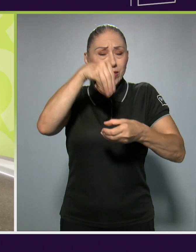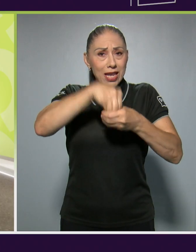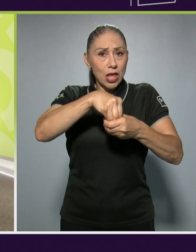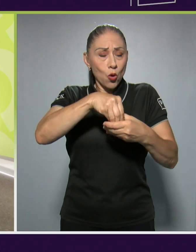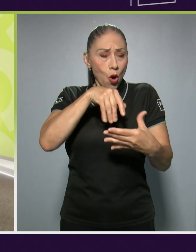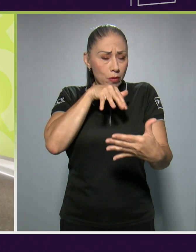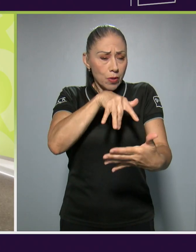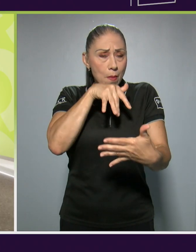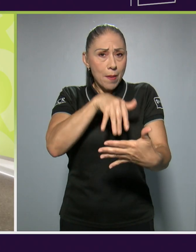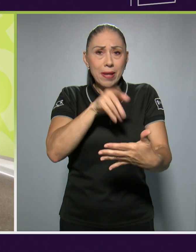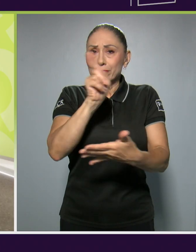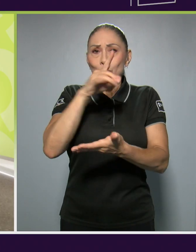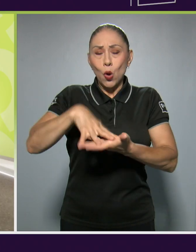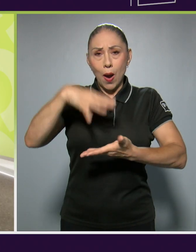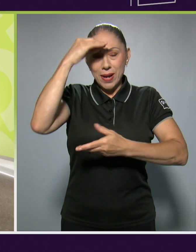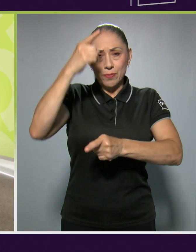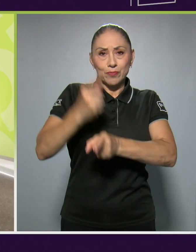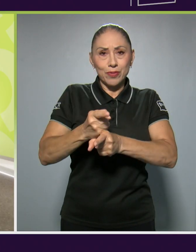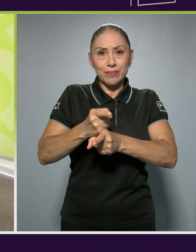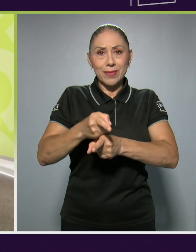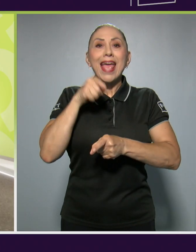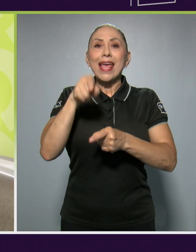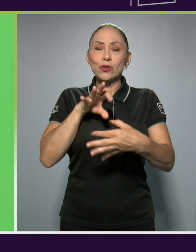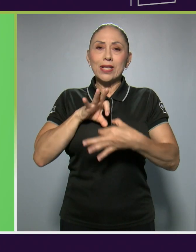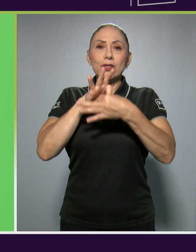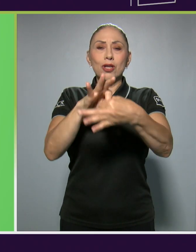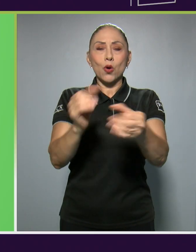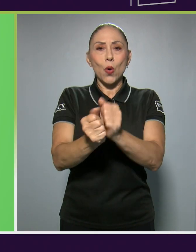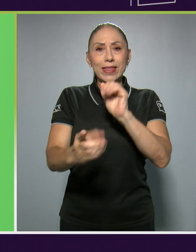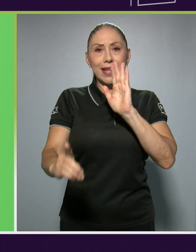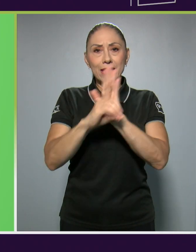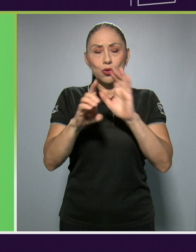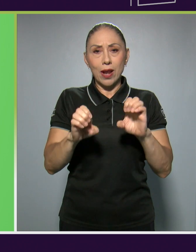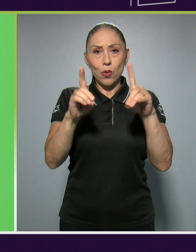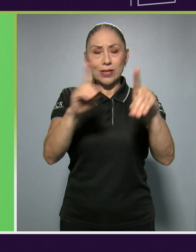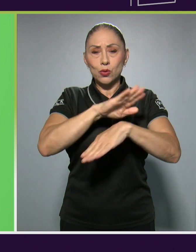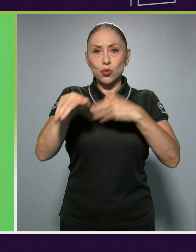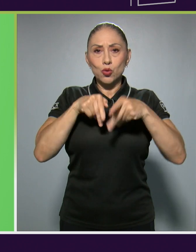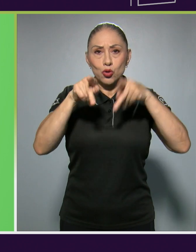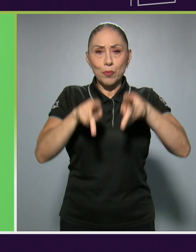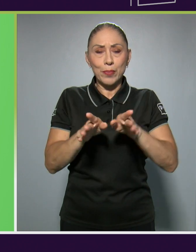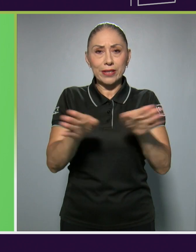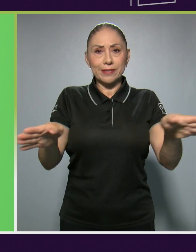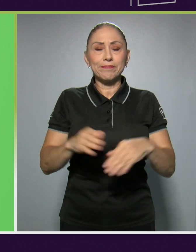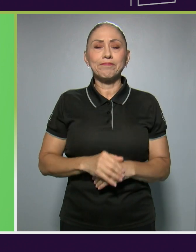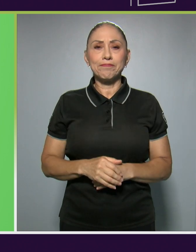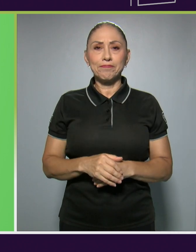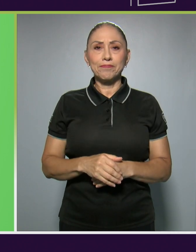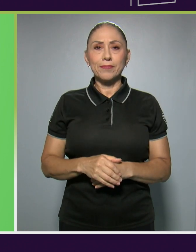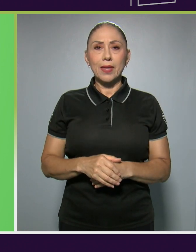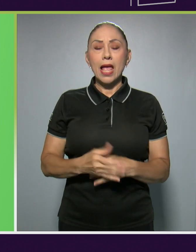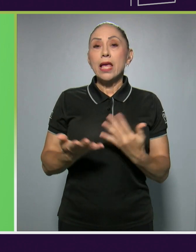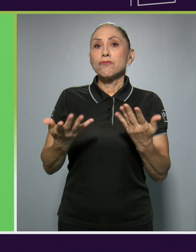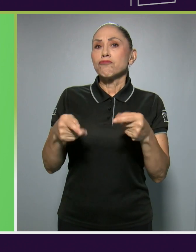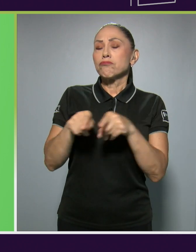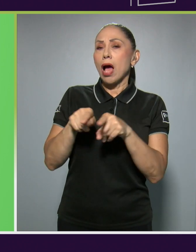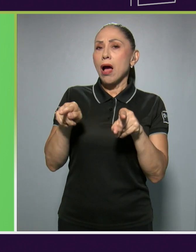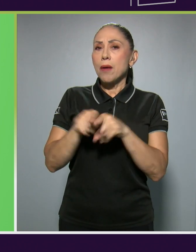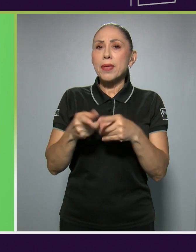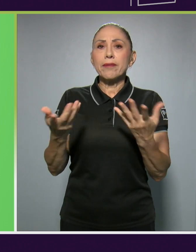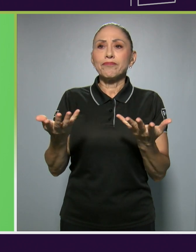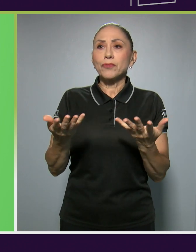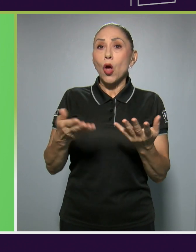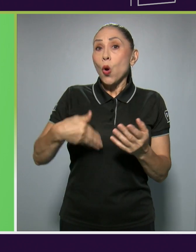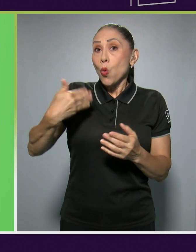del derecho a la educación que tiene toda persona. Y también, bueno, ¿qué referencias tenemos, verdad, de cuando se